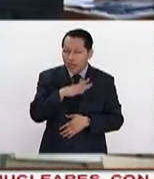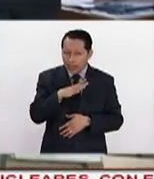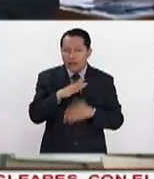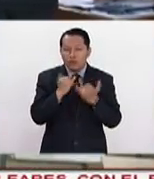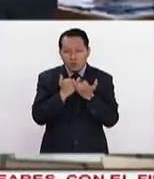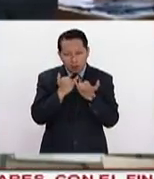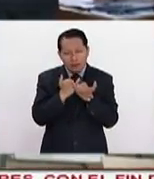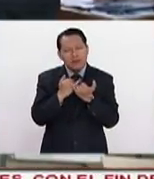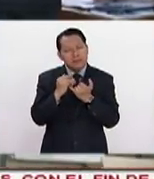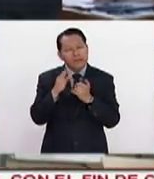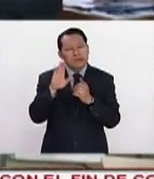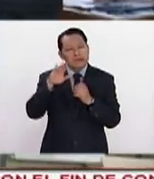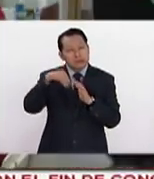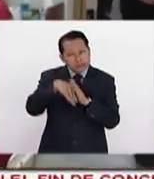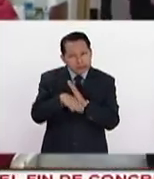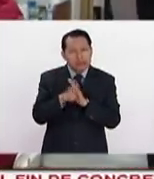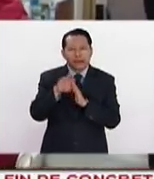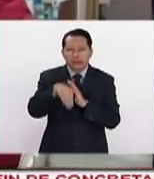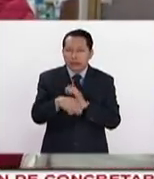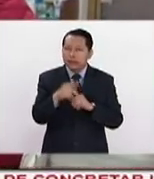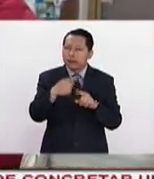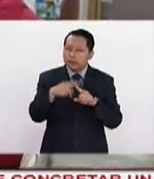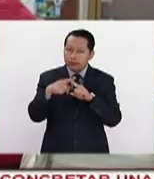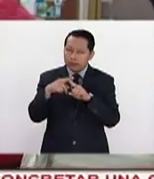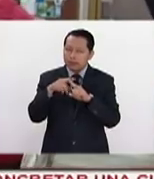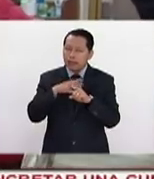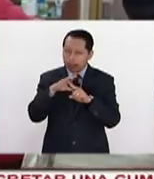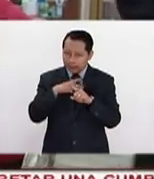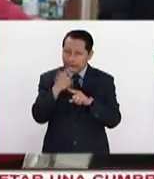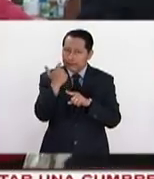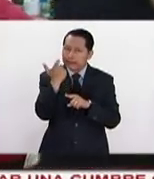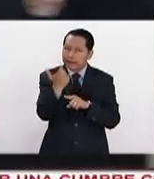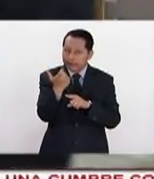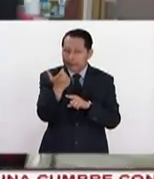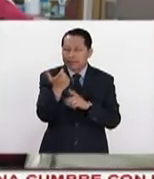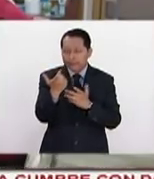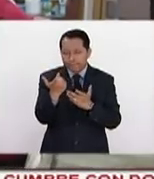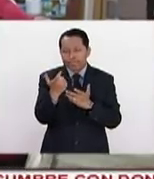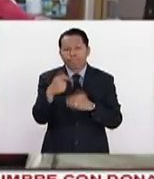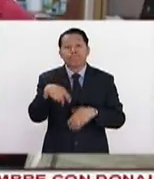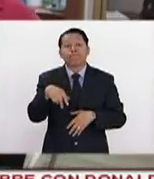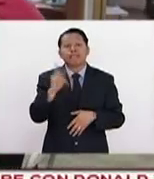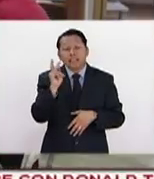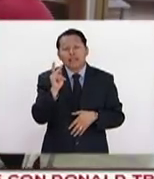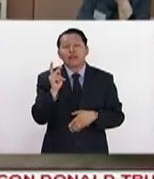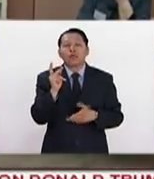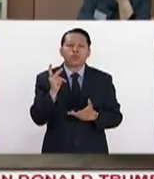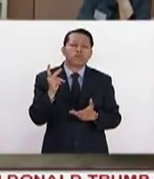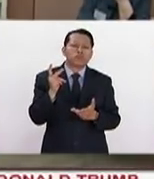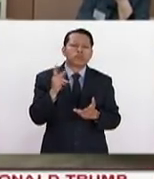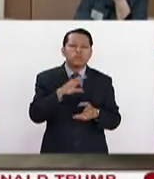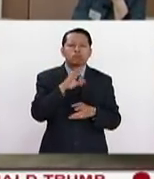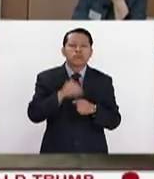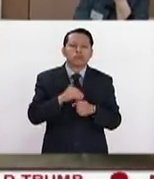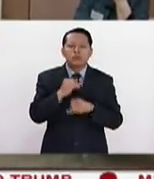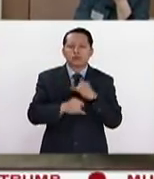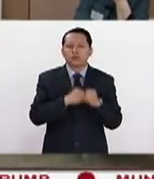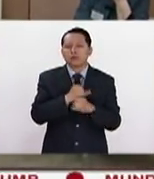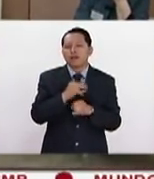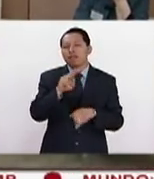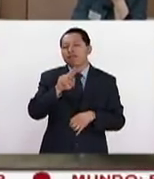también altibajos económicos importantes, pero en la escena internacional Vladimir Putin se